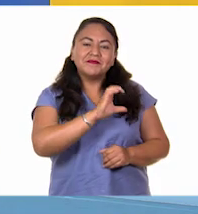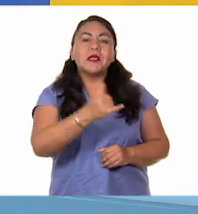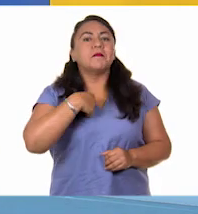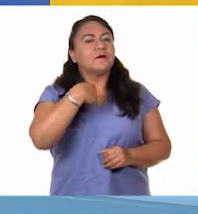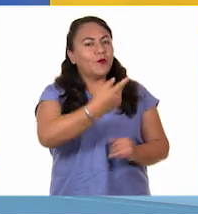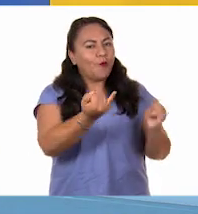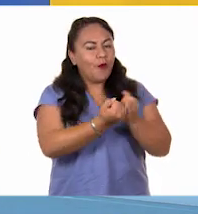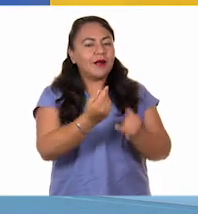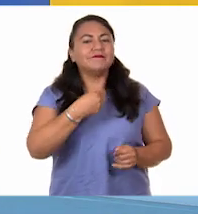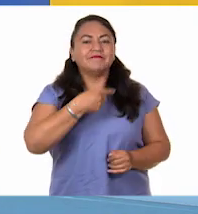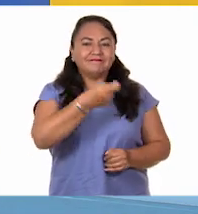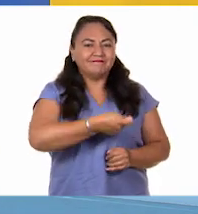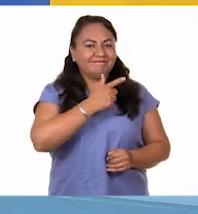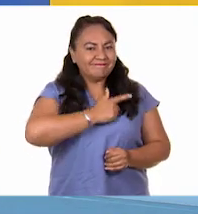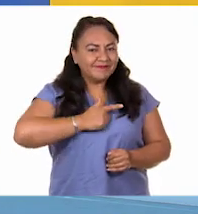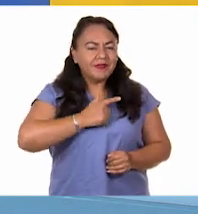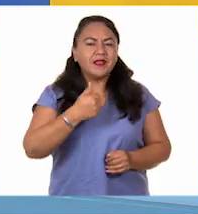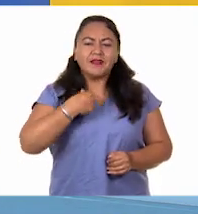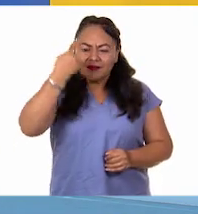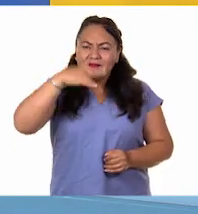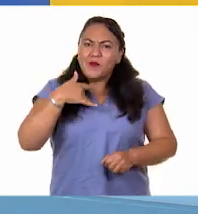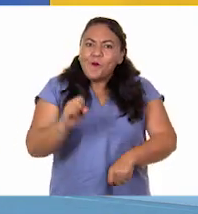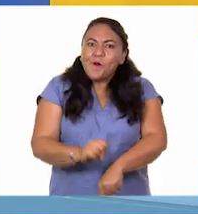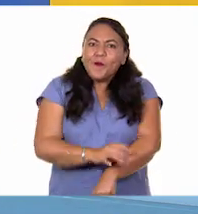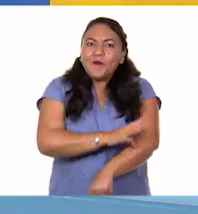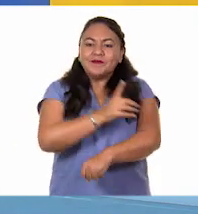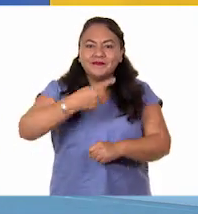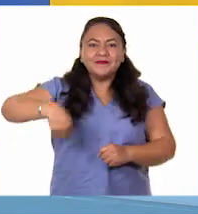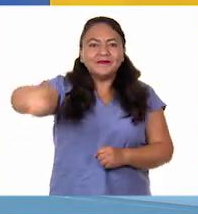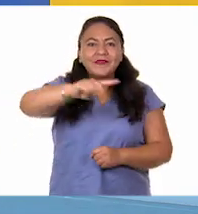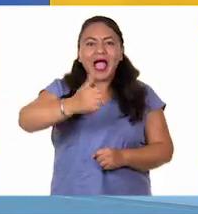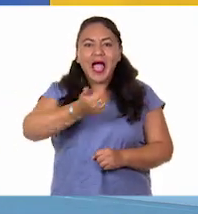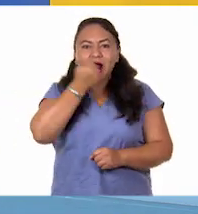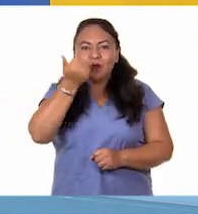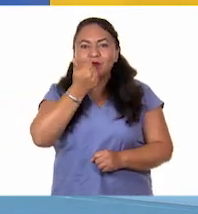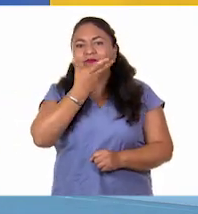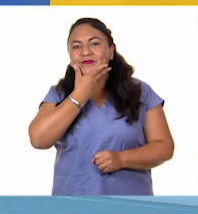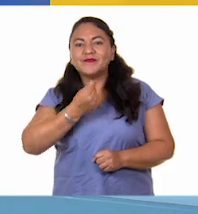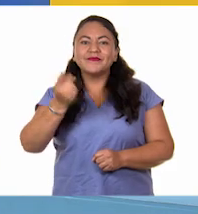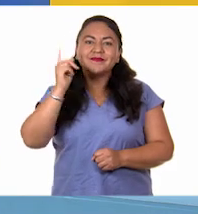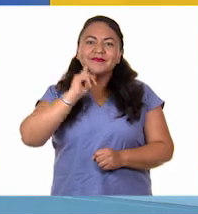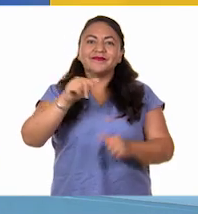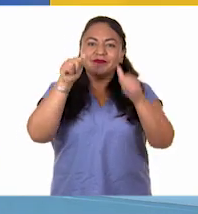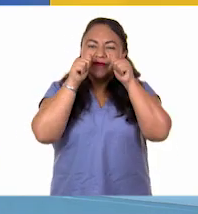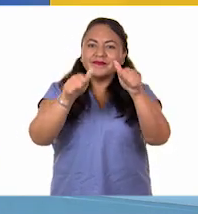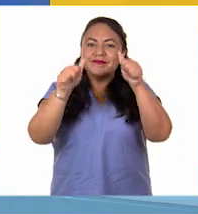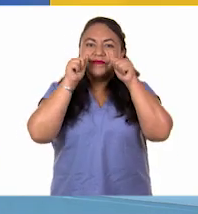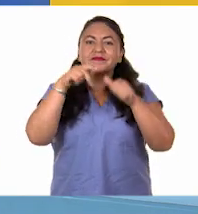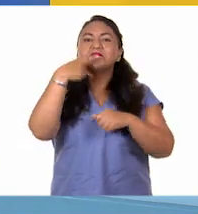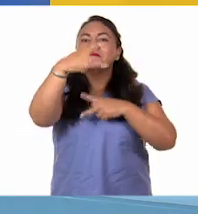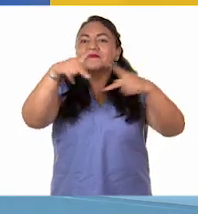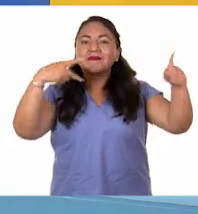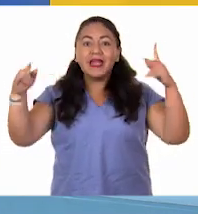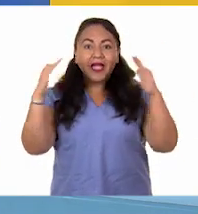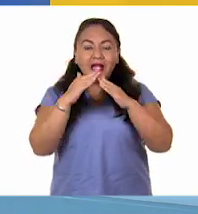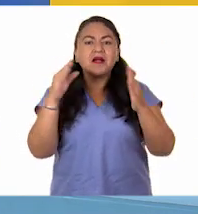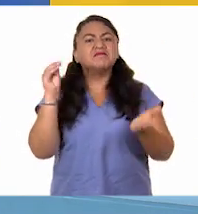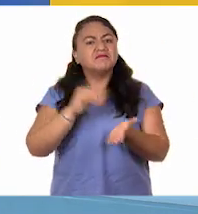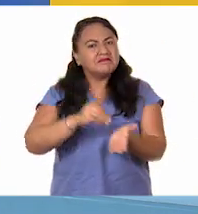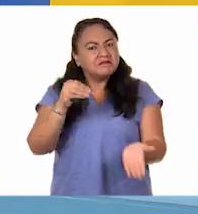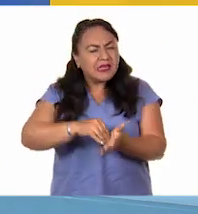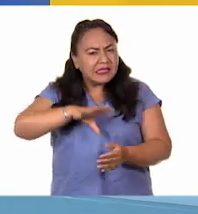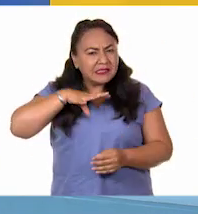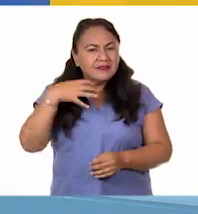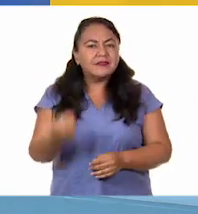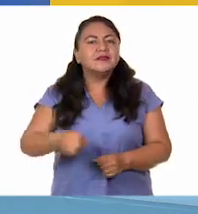te saludo con mucho gusto y me llena de entusiasmo que las alumnas y los alumnos que nos atienden desde casa continúen esforzándose